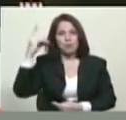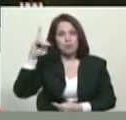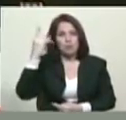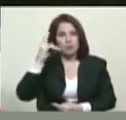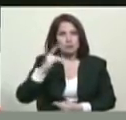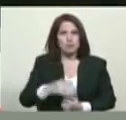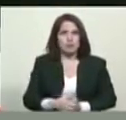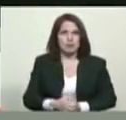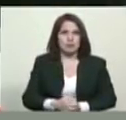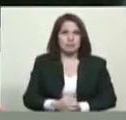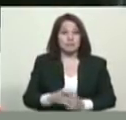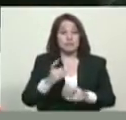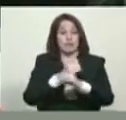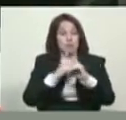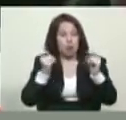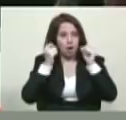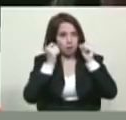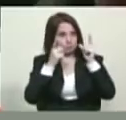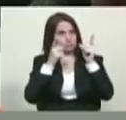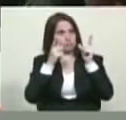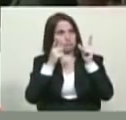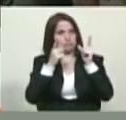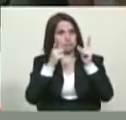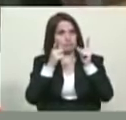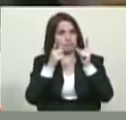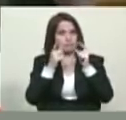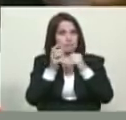Revolución democrática. A mí me ha sorprendido.